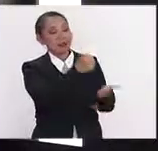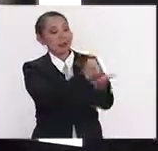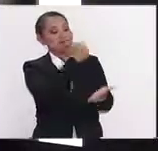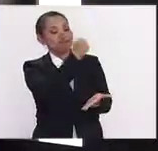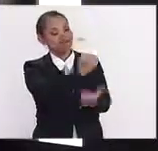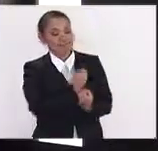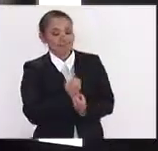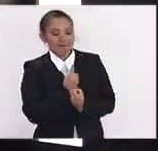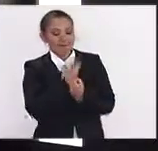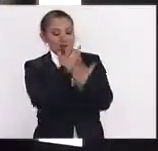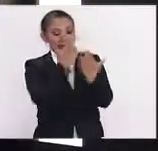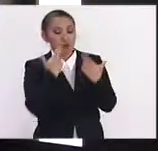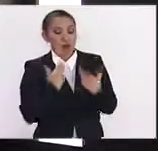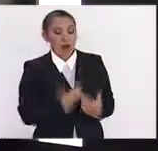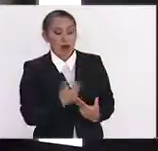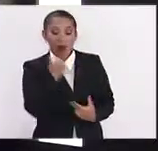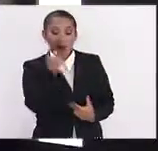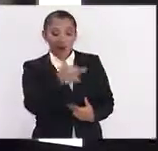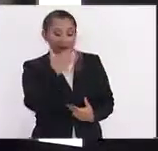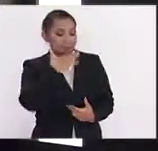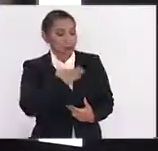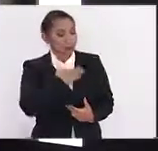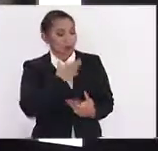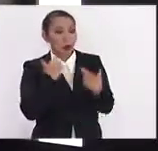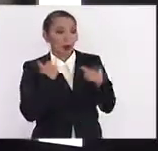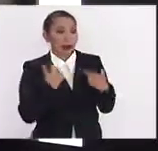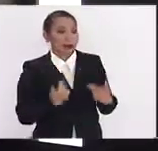de la especie humana, es lo que nos identifica.